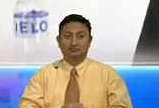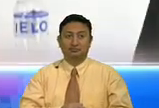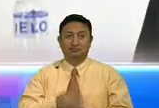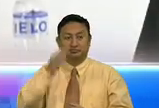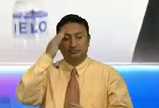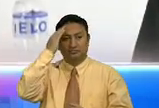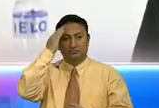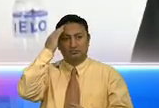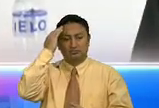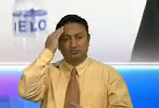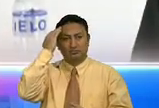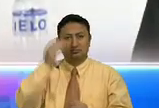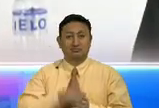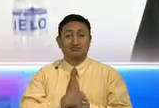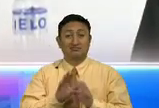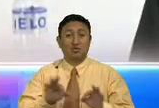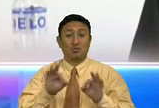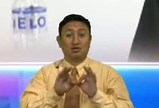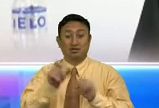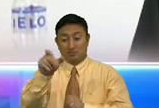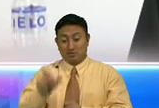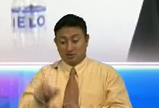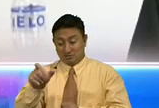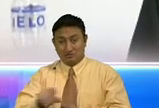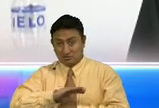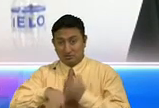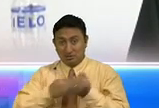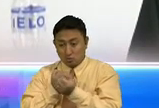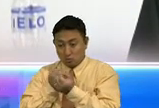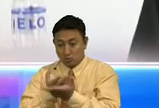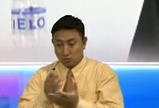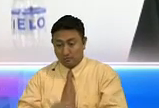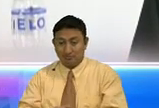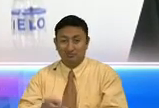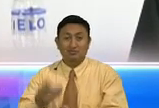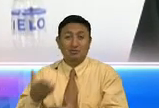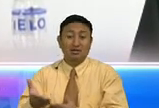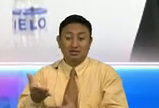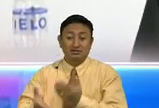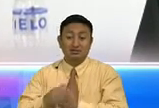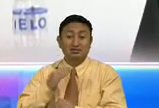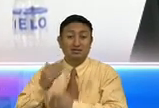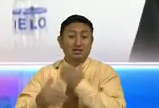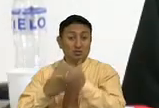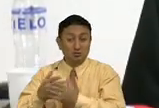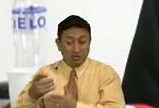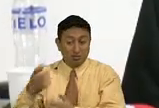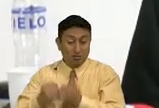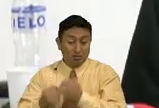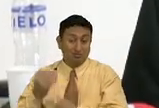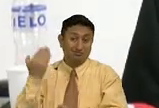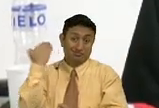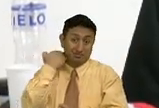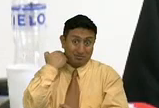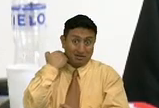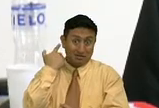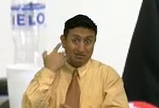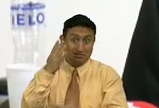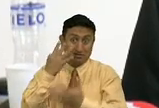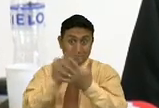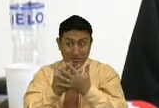también informar adecuadamente a la ciudadanía para que ellos no sean víctimas de pronto después de lo que va a ser realmente las consecuencias de pagar